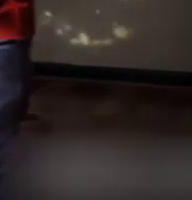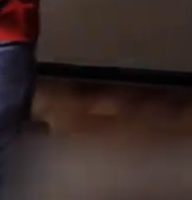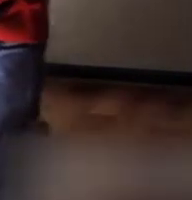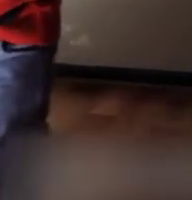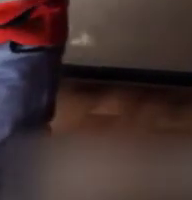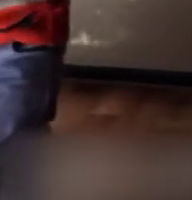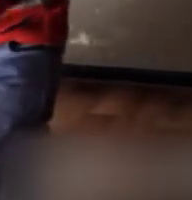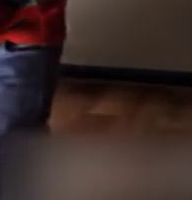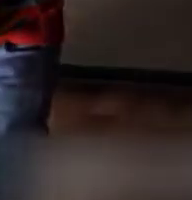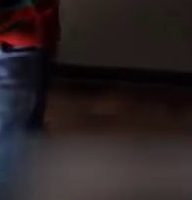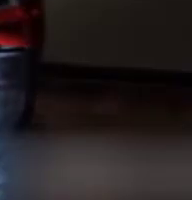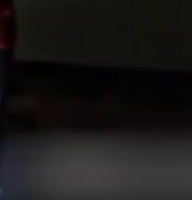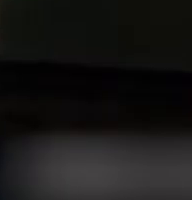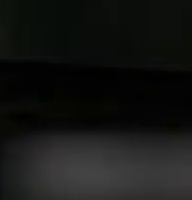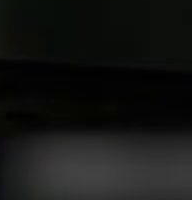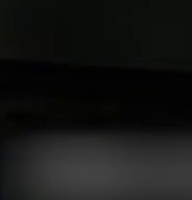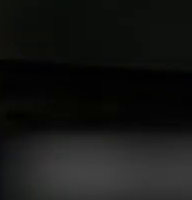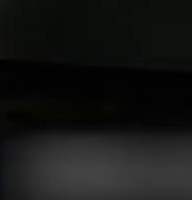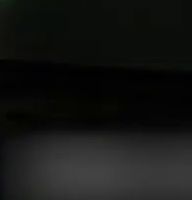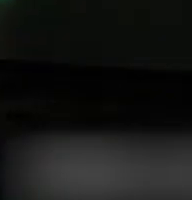para hacer tapa.